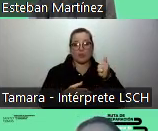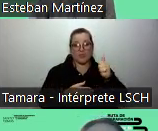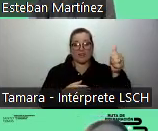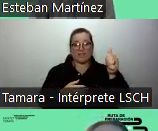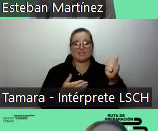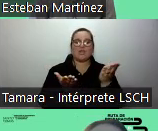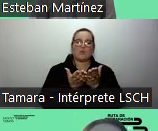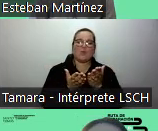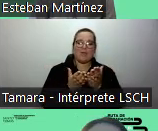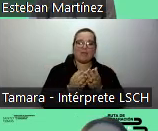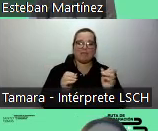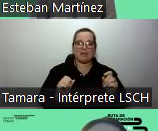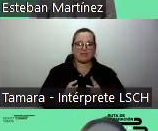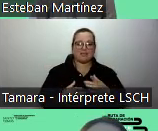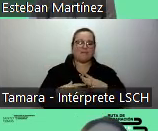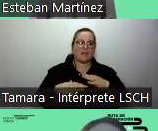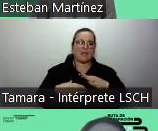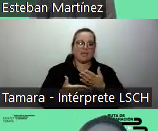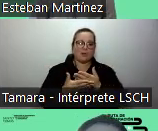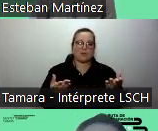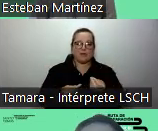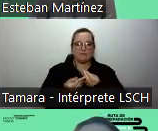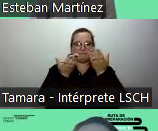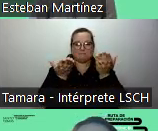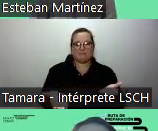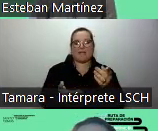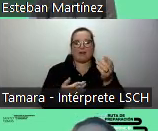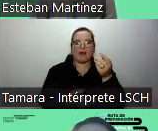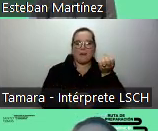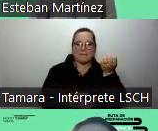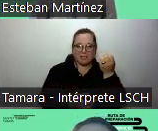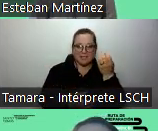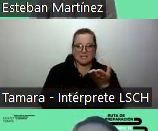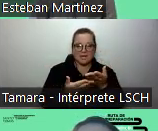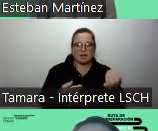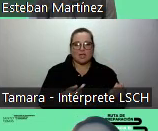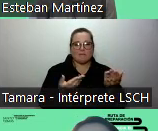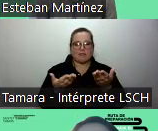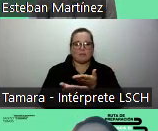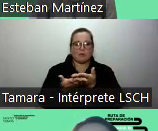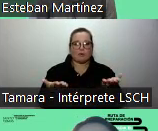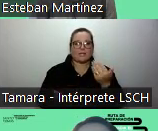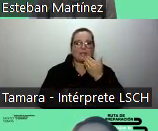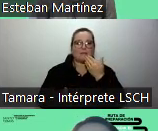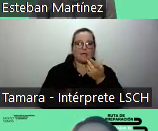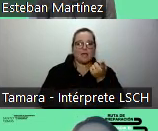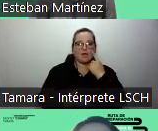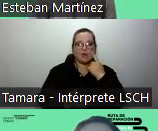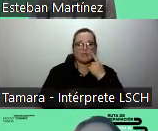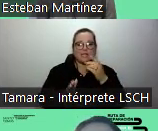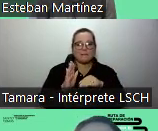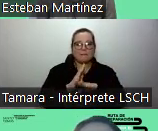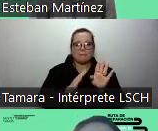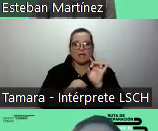egresados ha sido un agrado poner a su disposición estos conocimientos y le invitamos a conocer más e esos